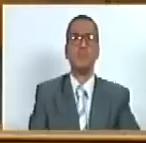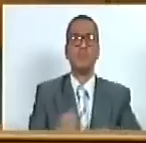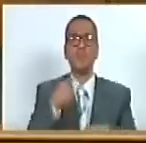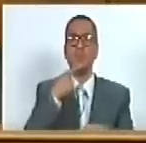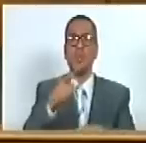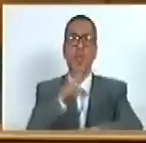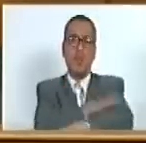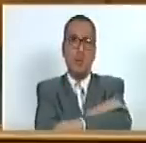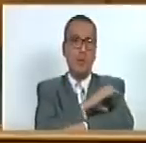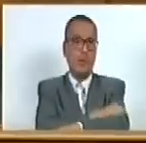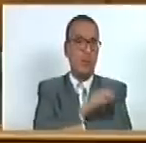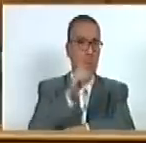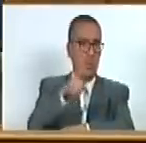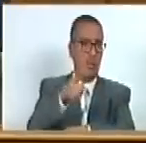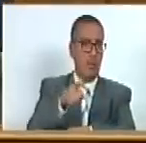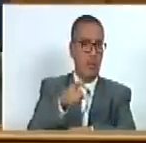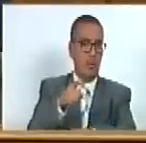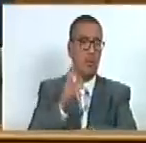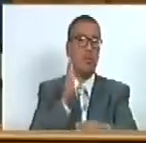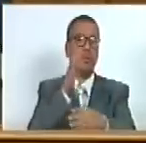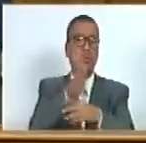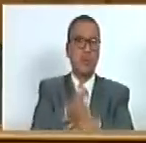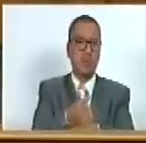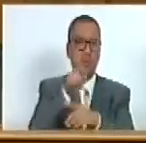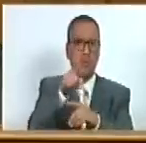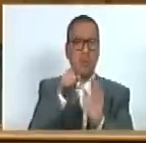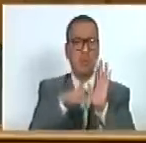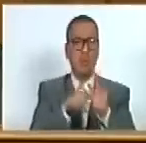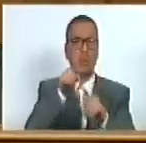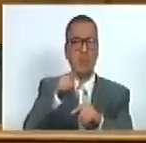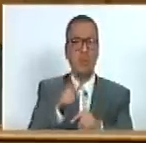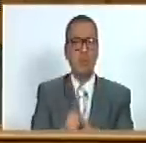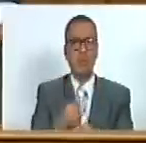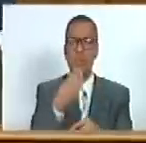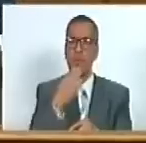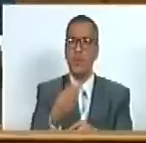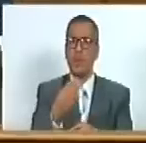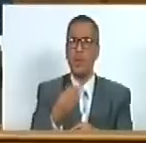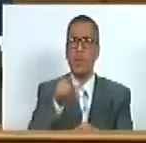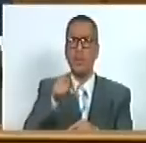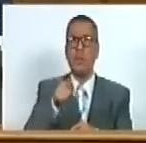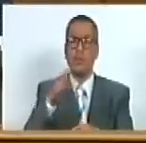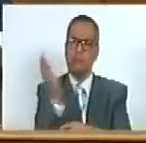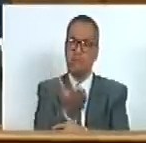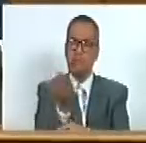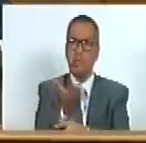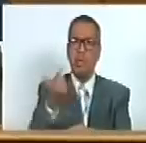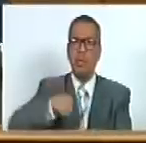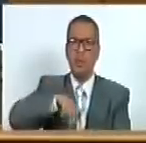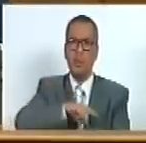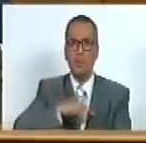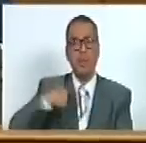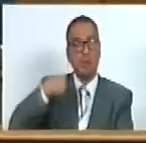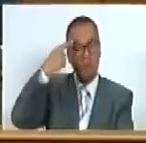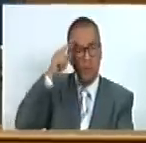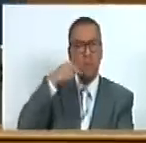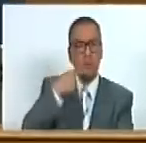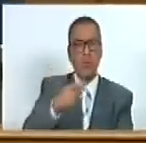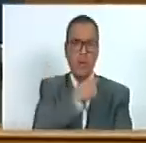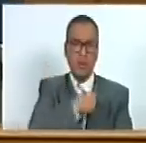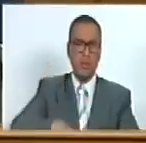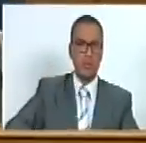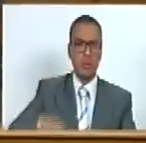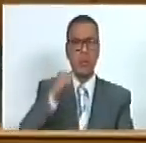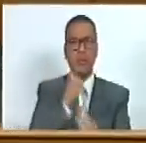la oposición que fue a callar, a arrastrarse y a pedirle que nos pusiera sanciones, aún así el